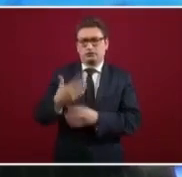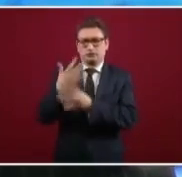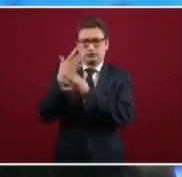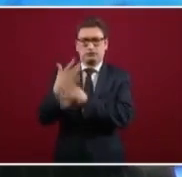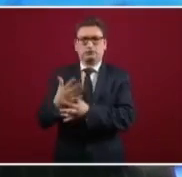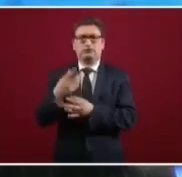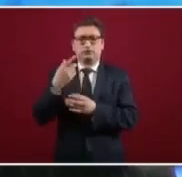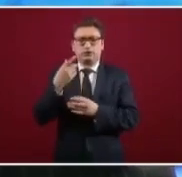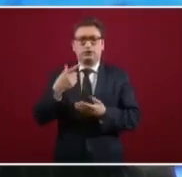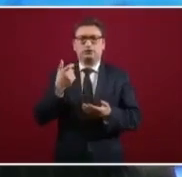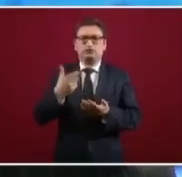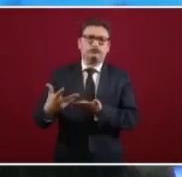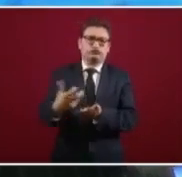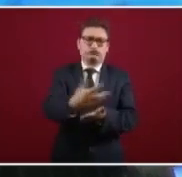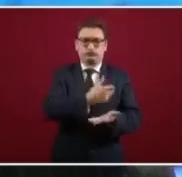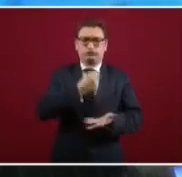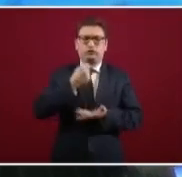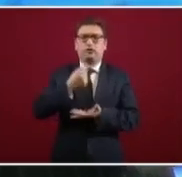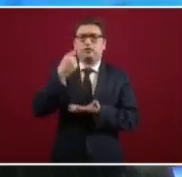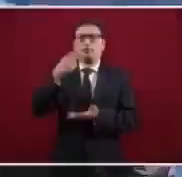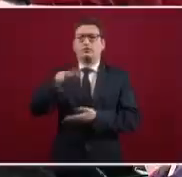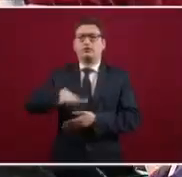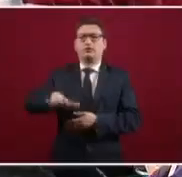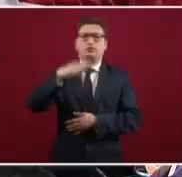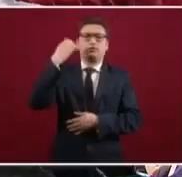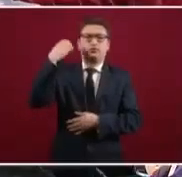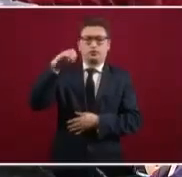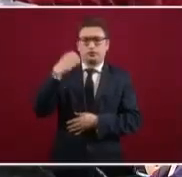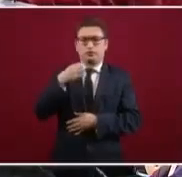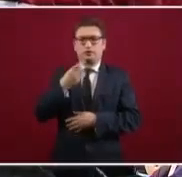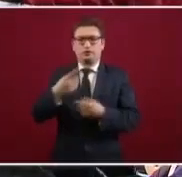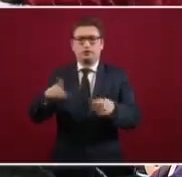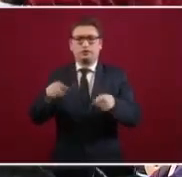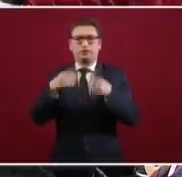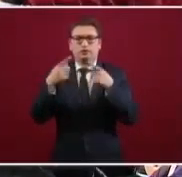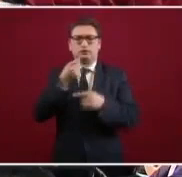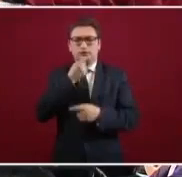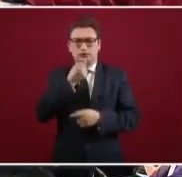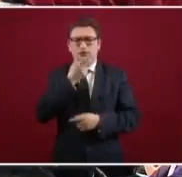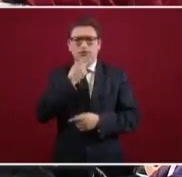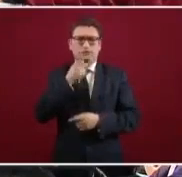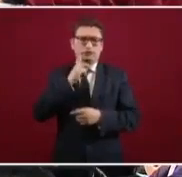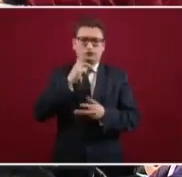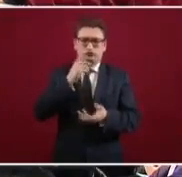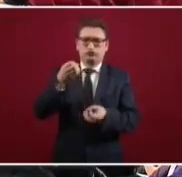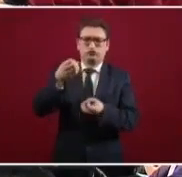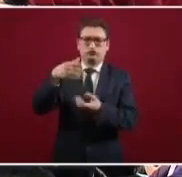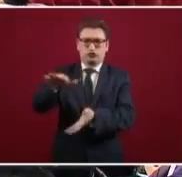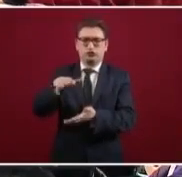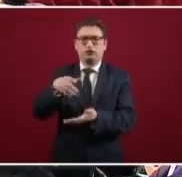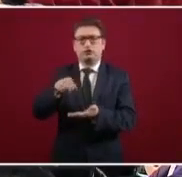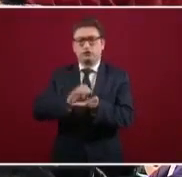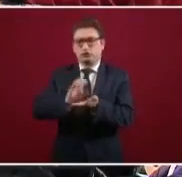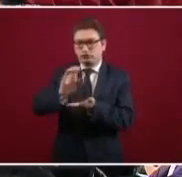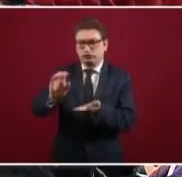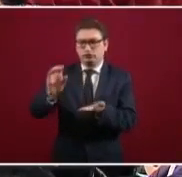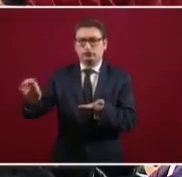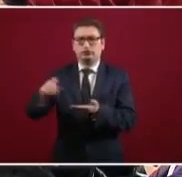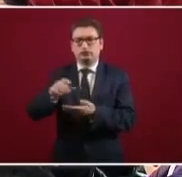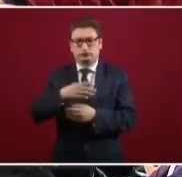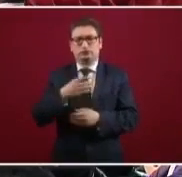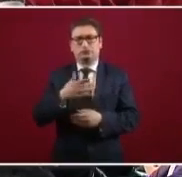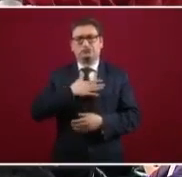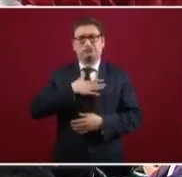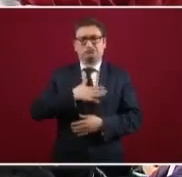a bandas en el estado de oaxaca para niñas para niños y tengamos esta causa